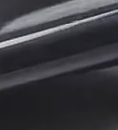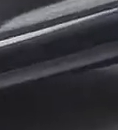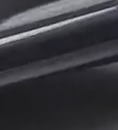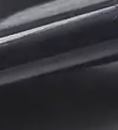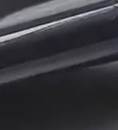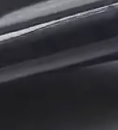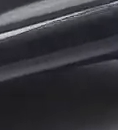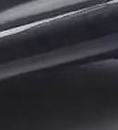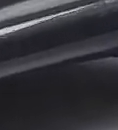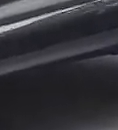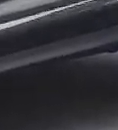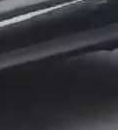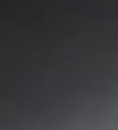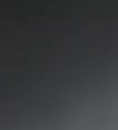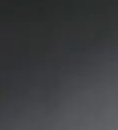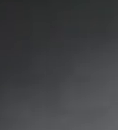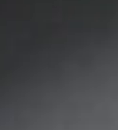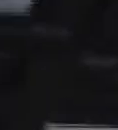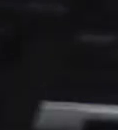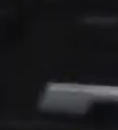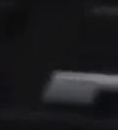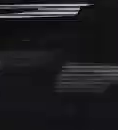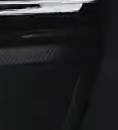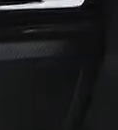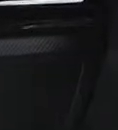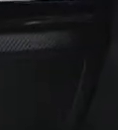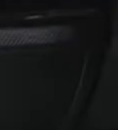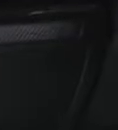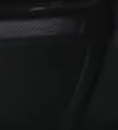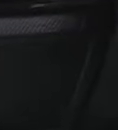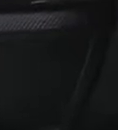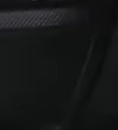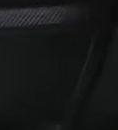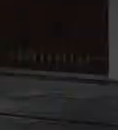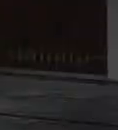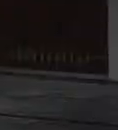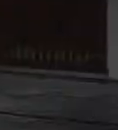158 caballos de fuerza. Con gran equipamiento y tecnología.